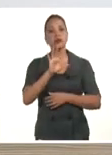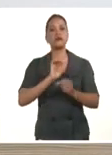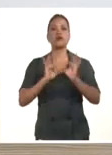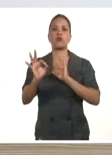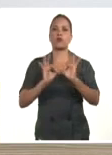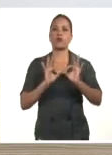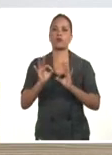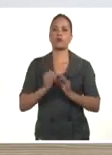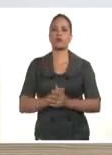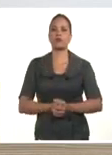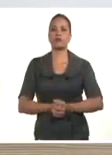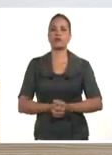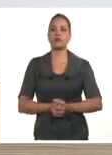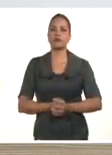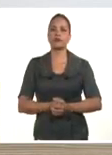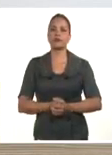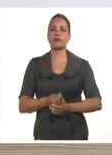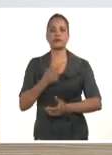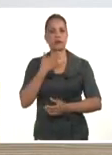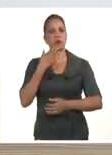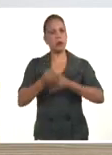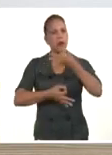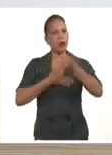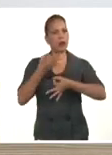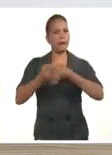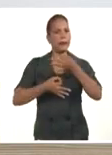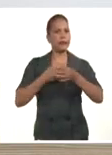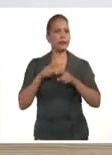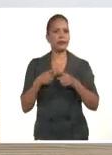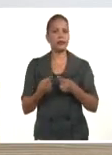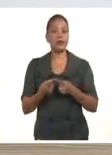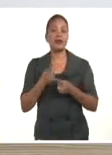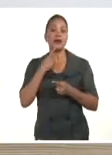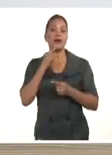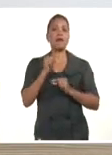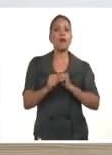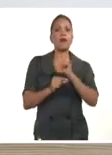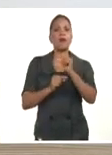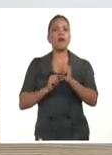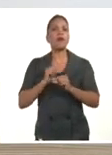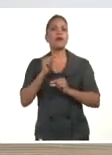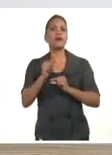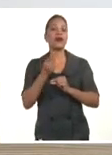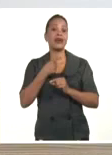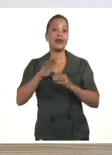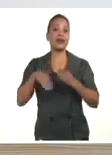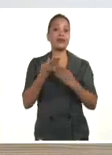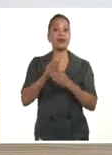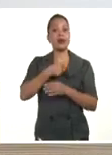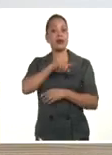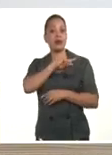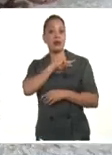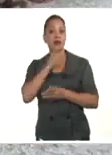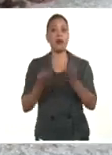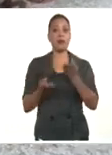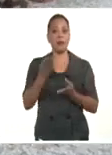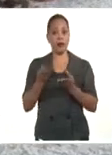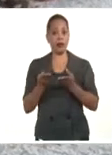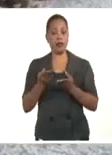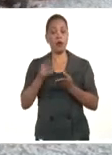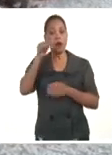cuidado. Es bueno señalar que en la evolución del día de ayer al día de hoy,